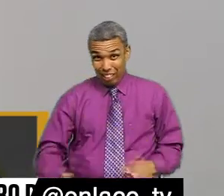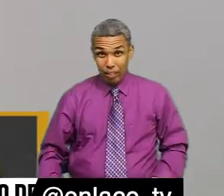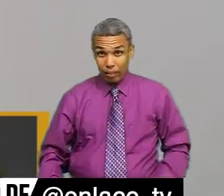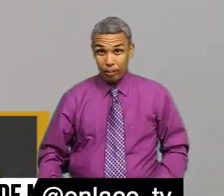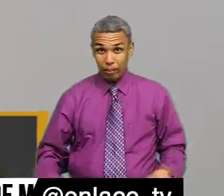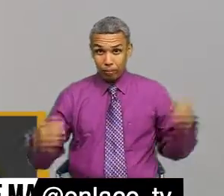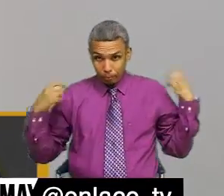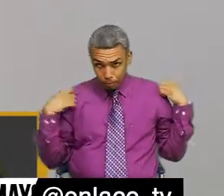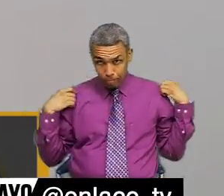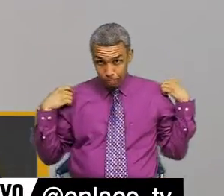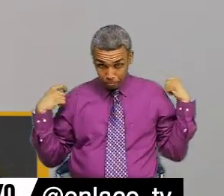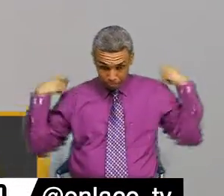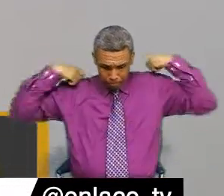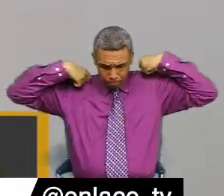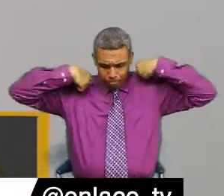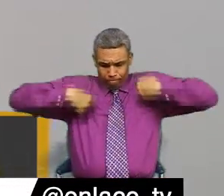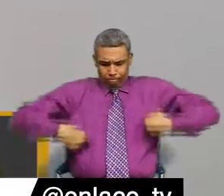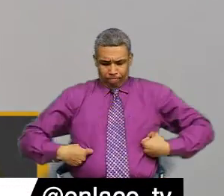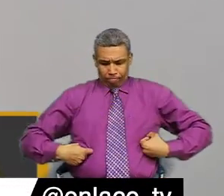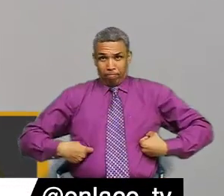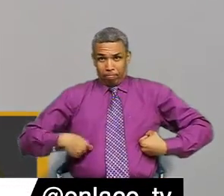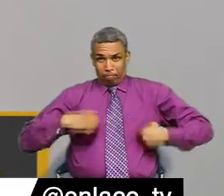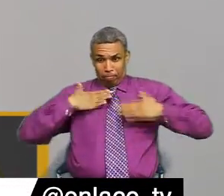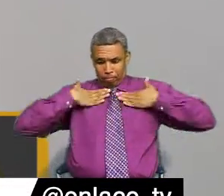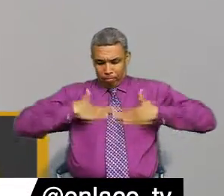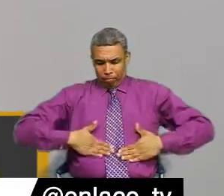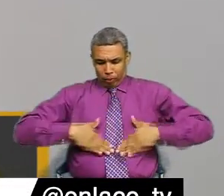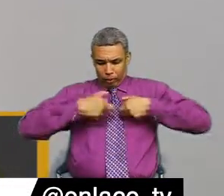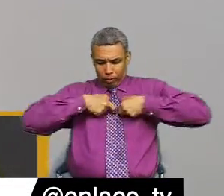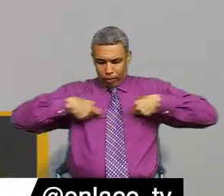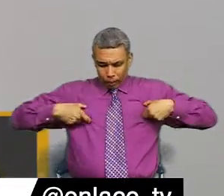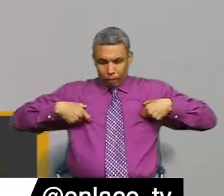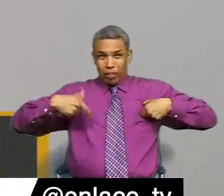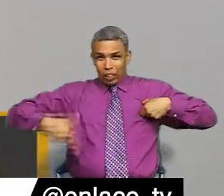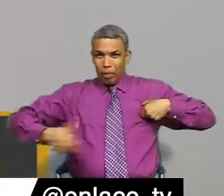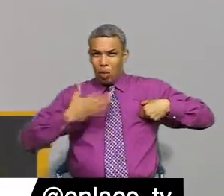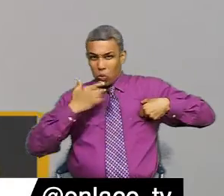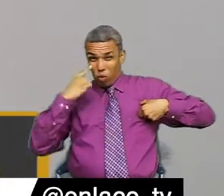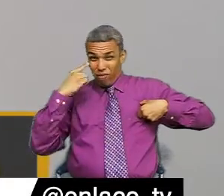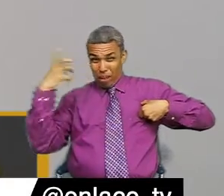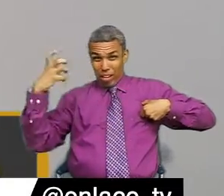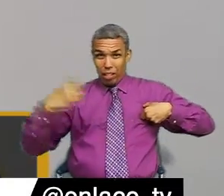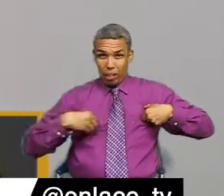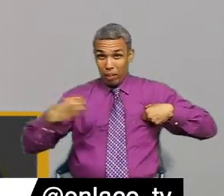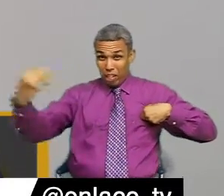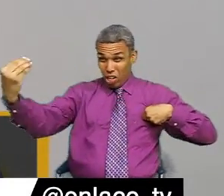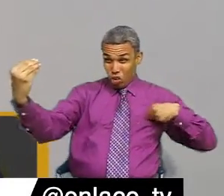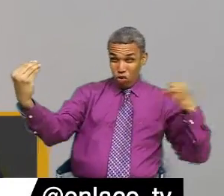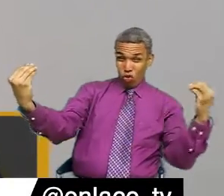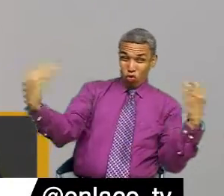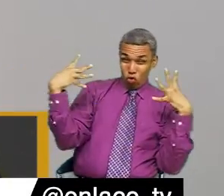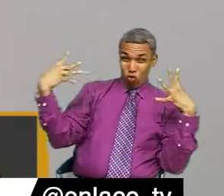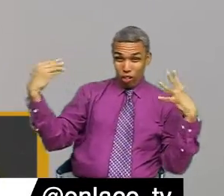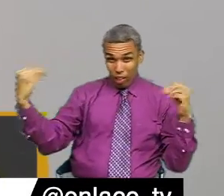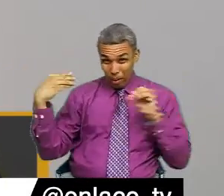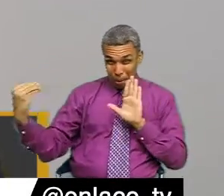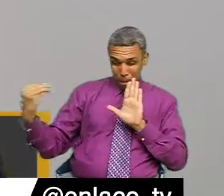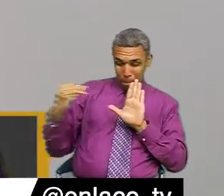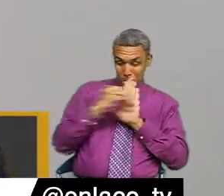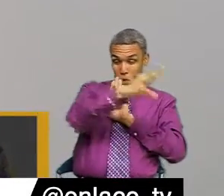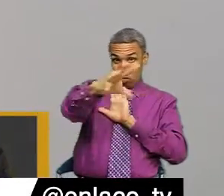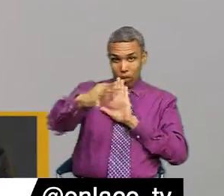nos refleje en la vía, utilizar un buen casco, ropa cómoda y conducir con toda la